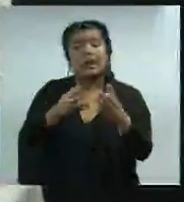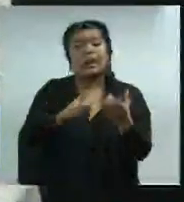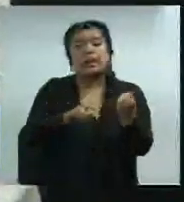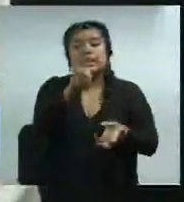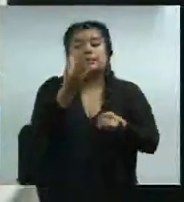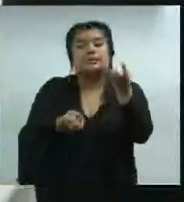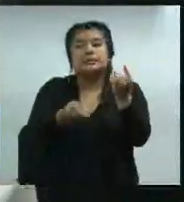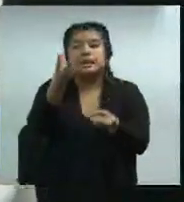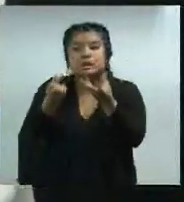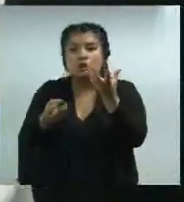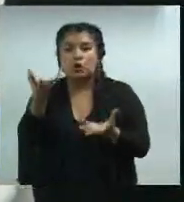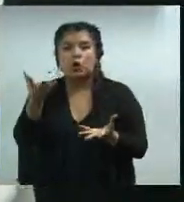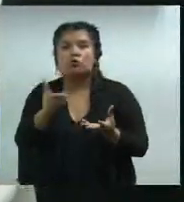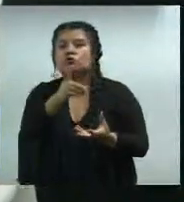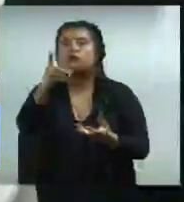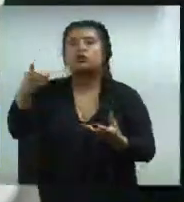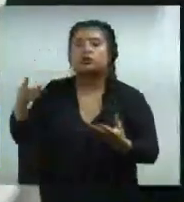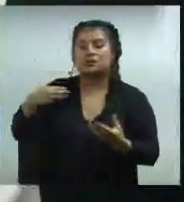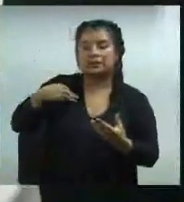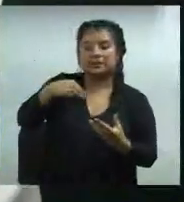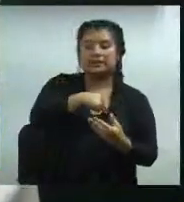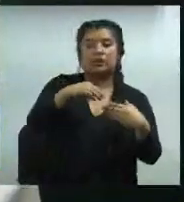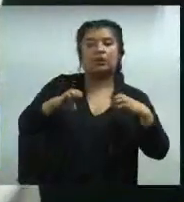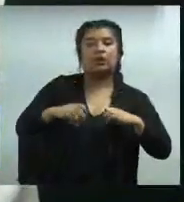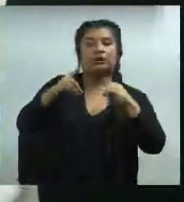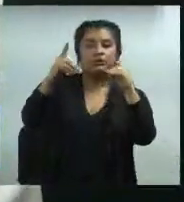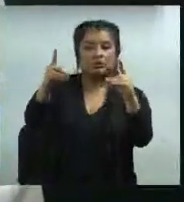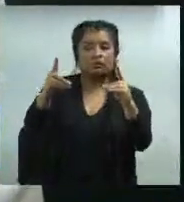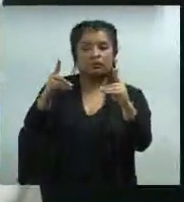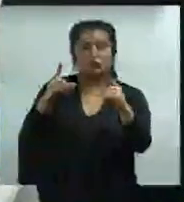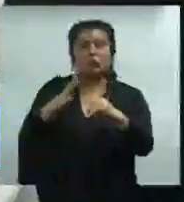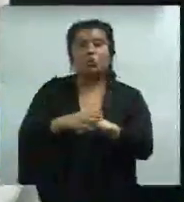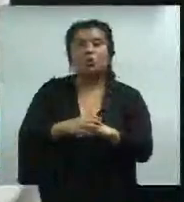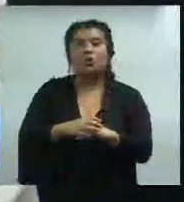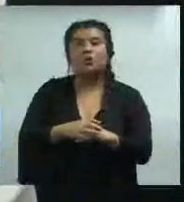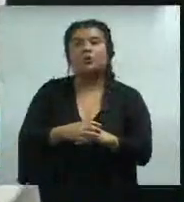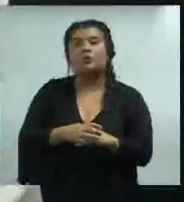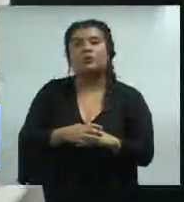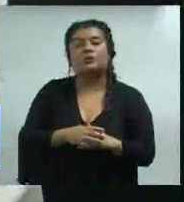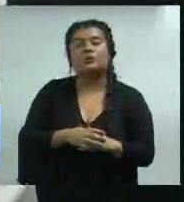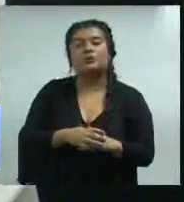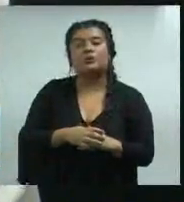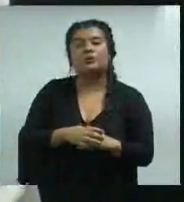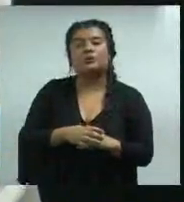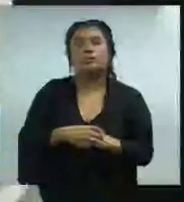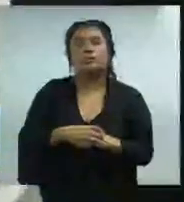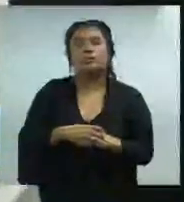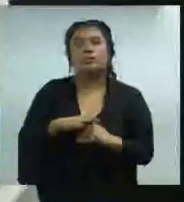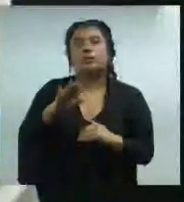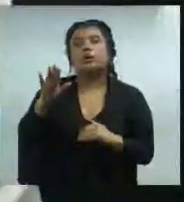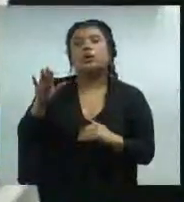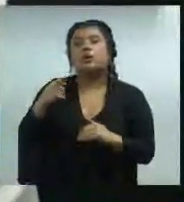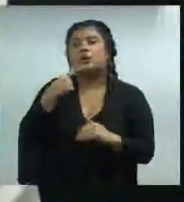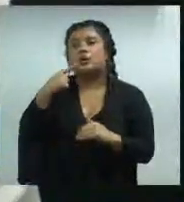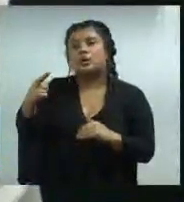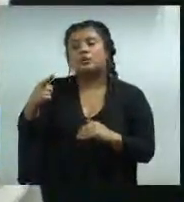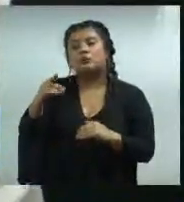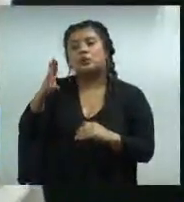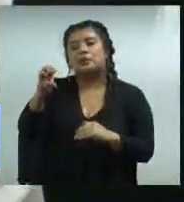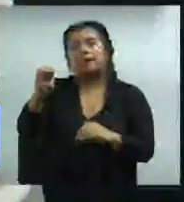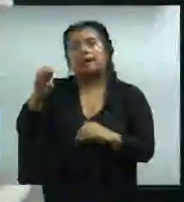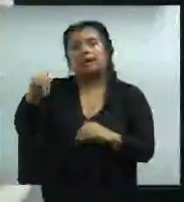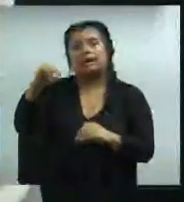siquiera en Correa, está en el Ministerio de Educación. Como lo dijo Erasmo de Rotterdam, acuñado por Benjamin